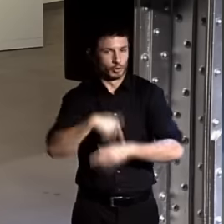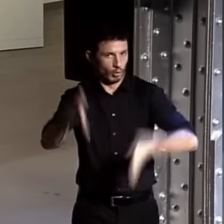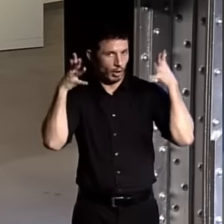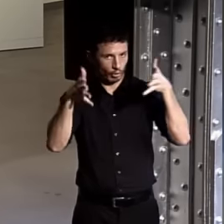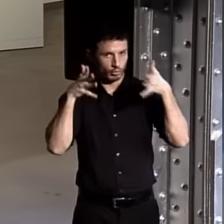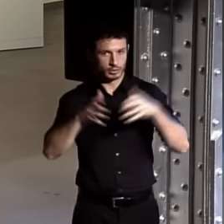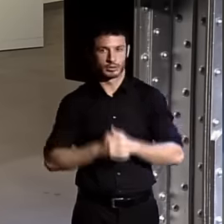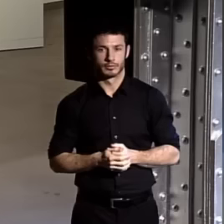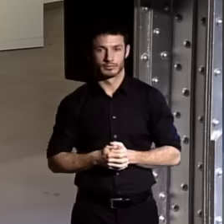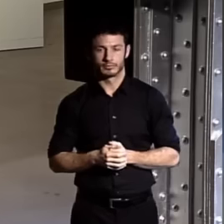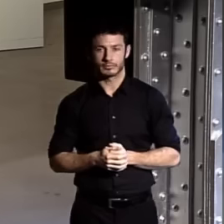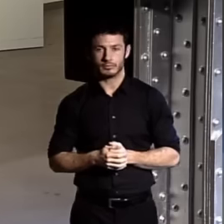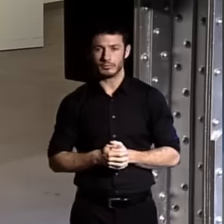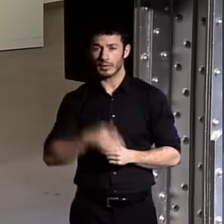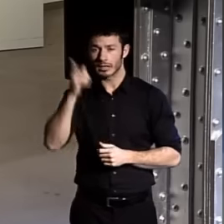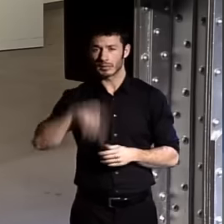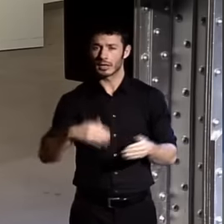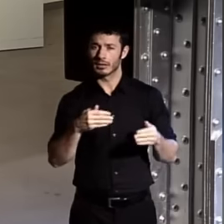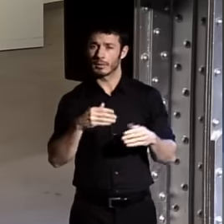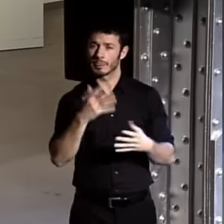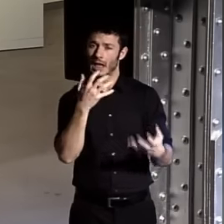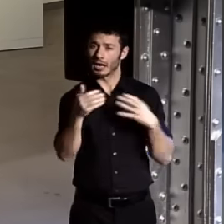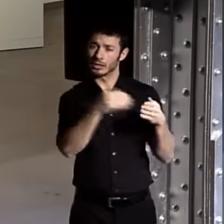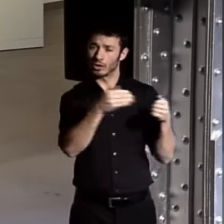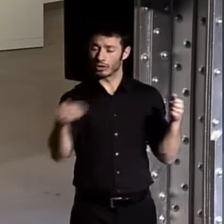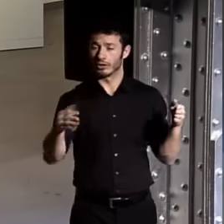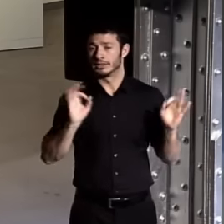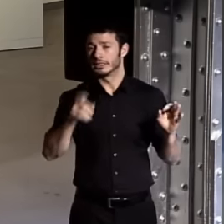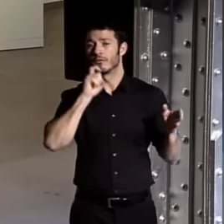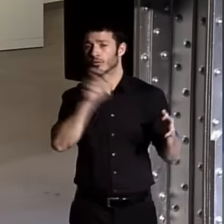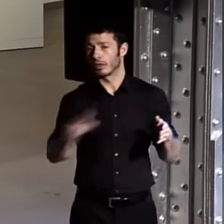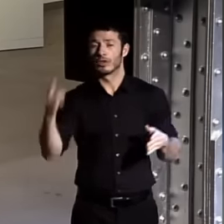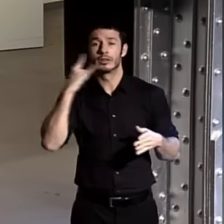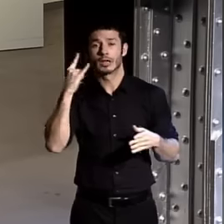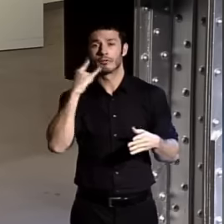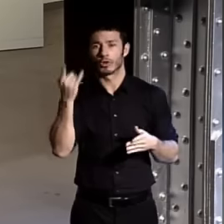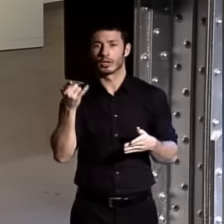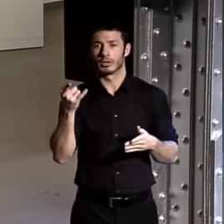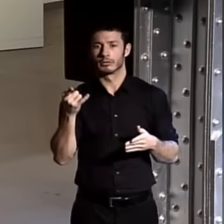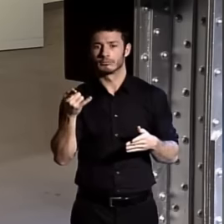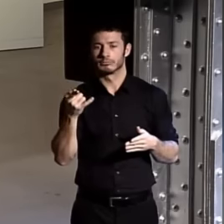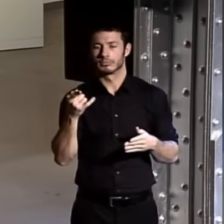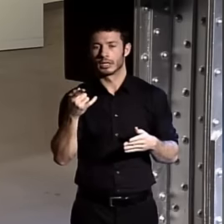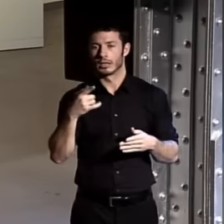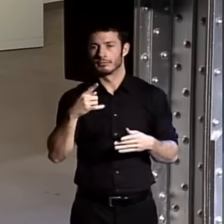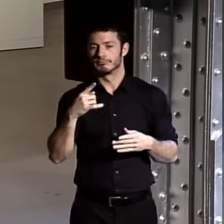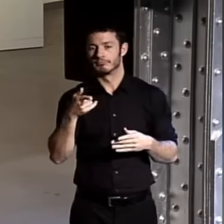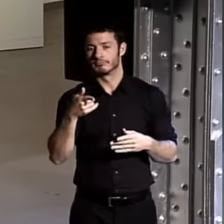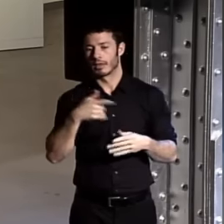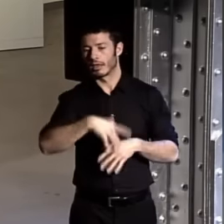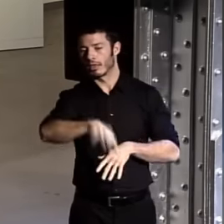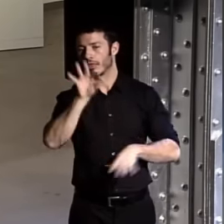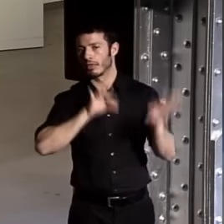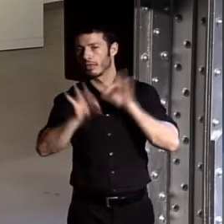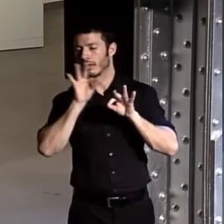y tenemos esa colección de arte de la fundación telefónica que muy acertadamente decidieron digamos que algunas de sus mejores